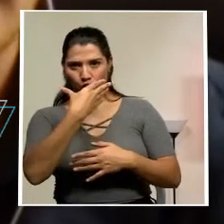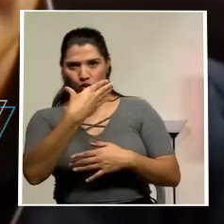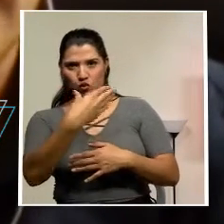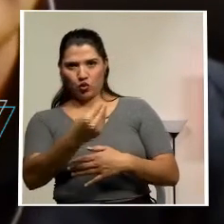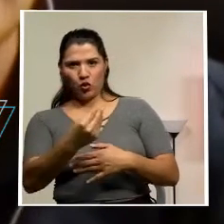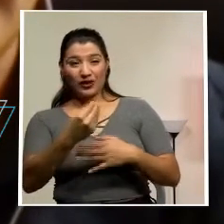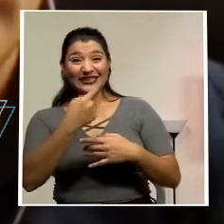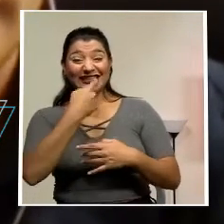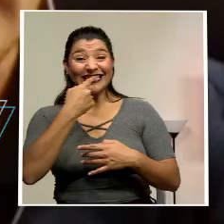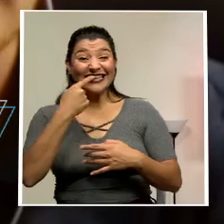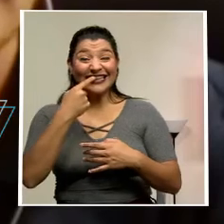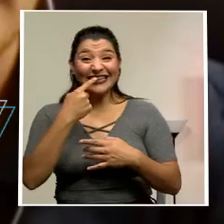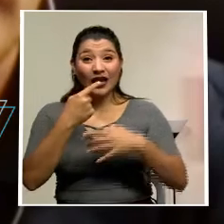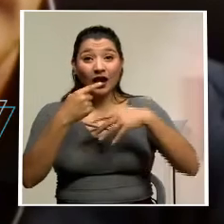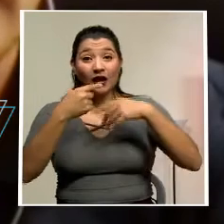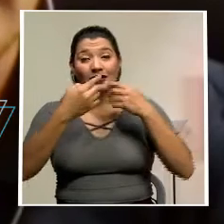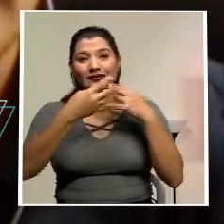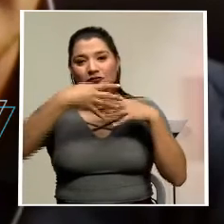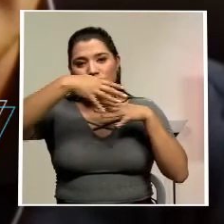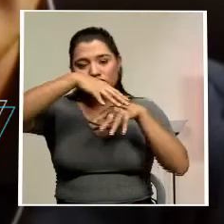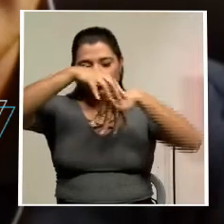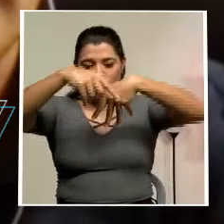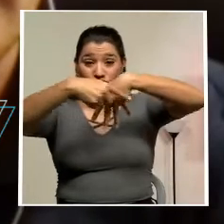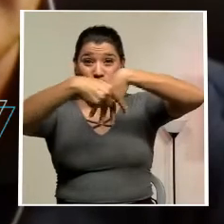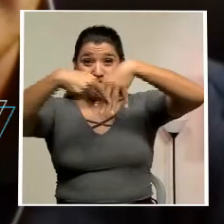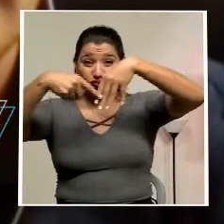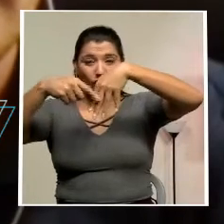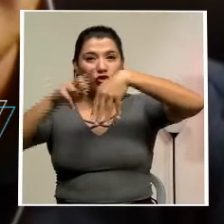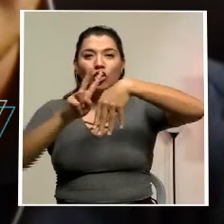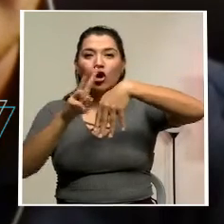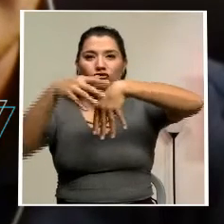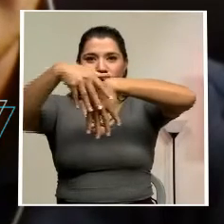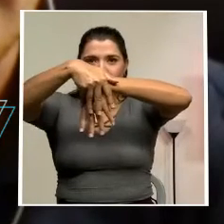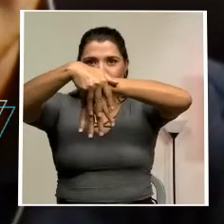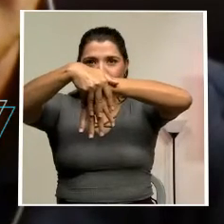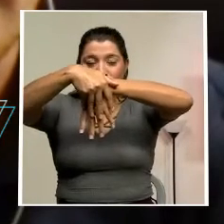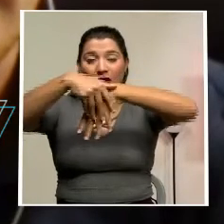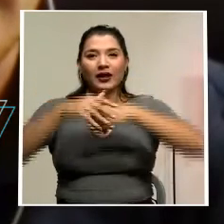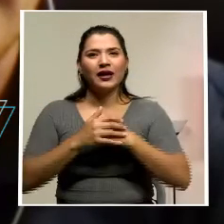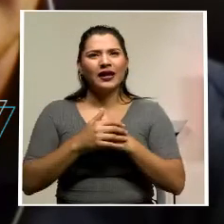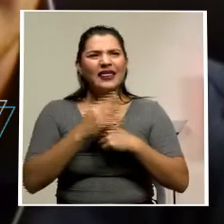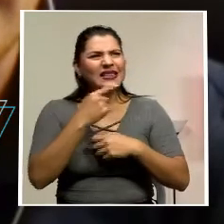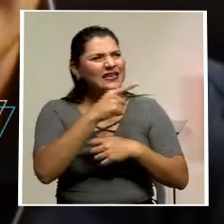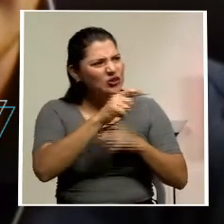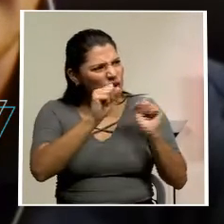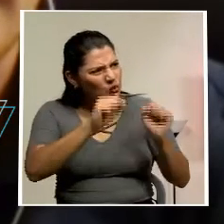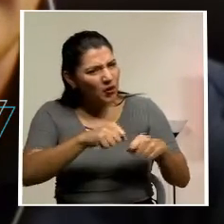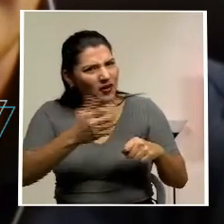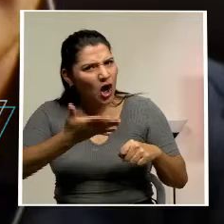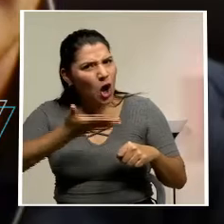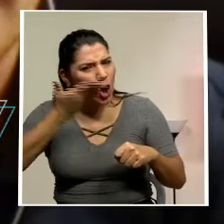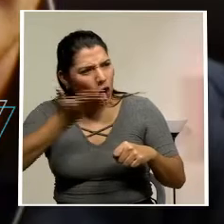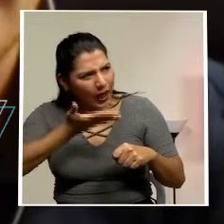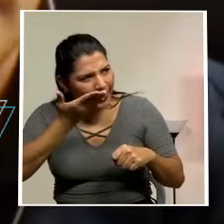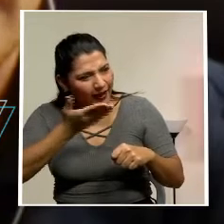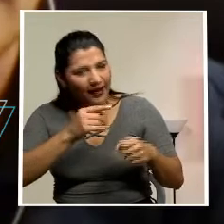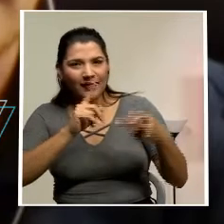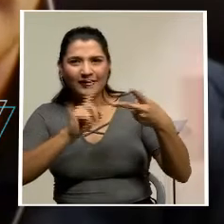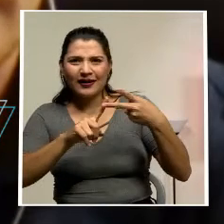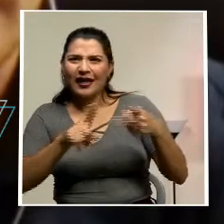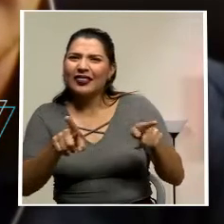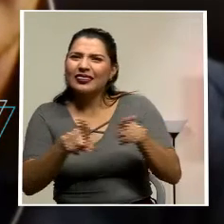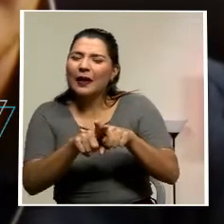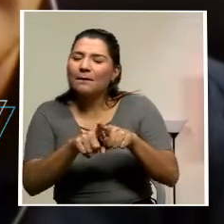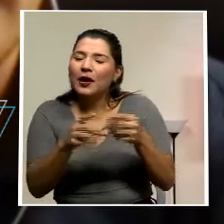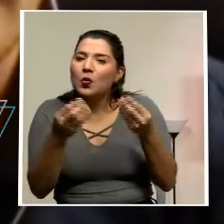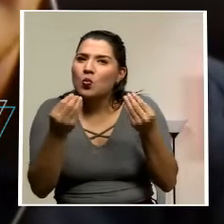estos peces sierra es que pueden oler en el agua y que son ultrasensibles incluso